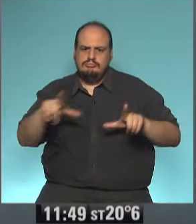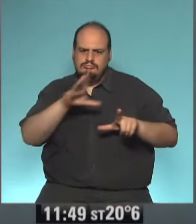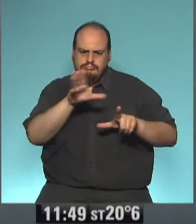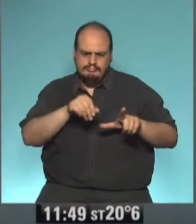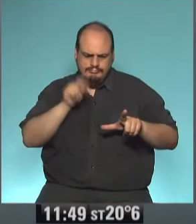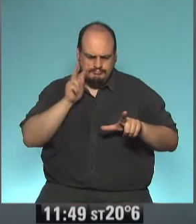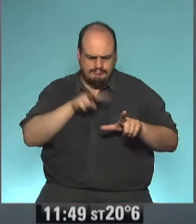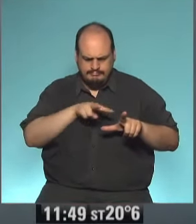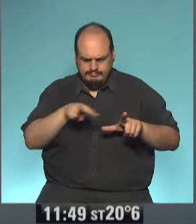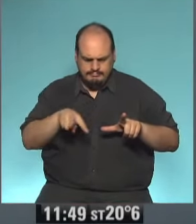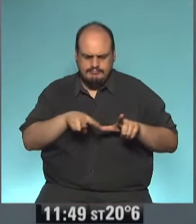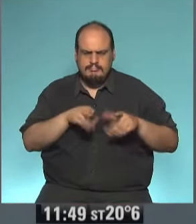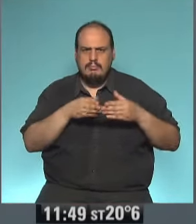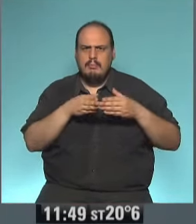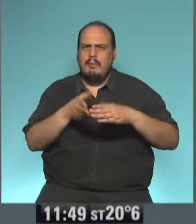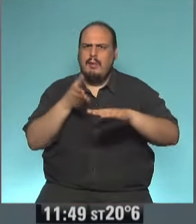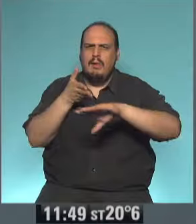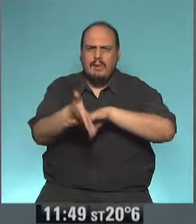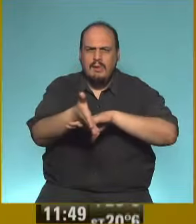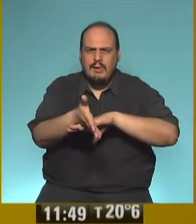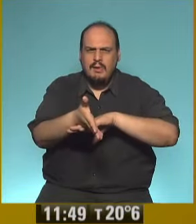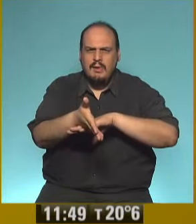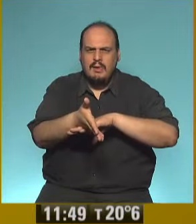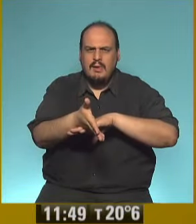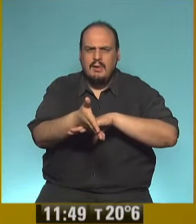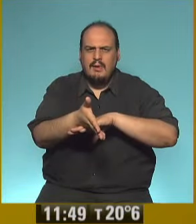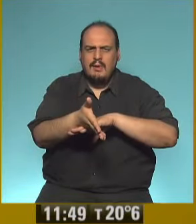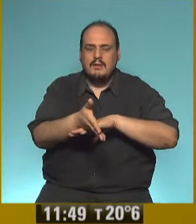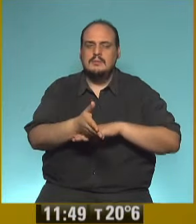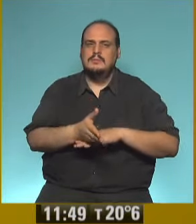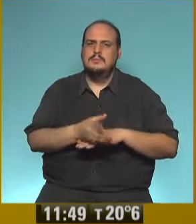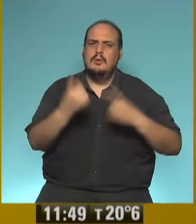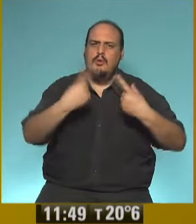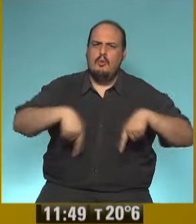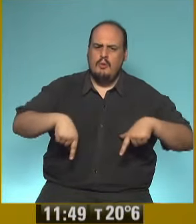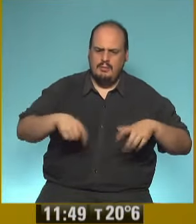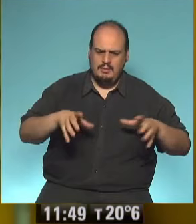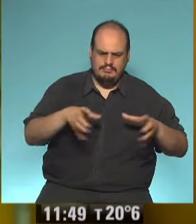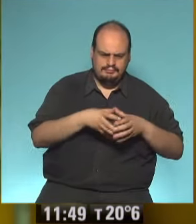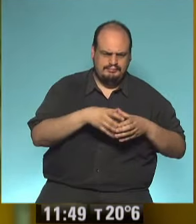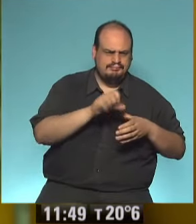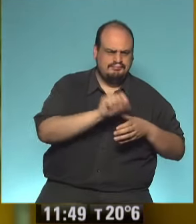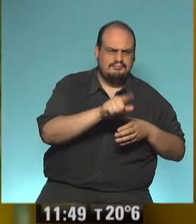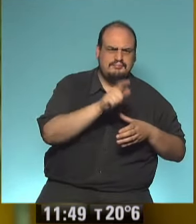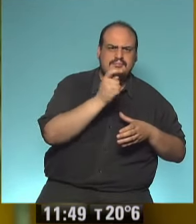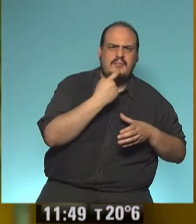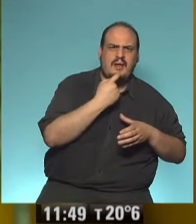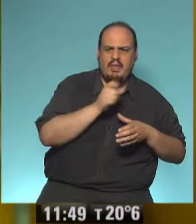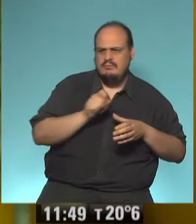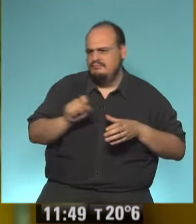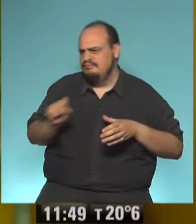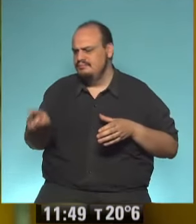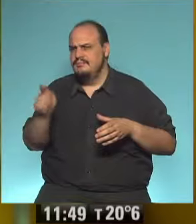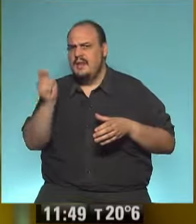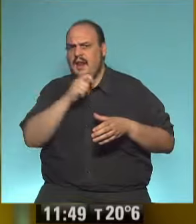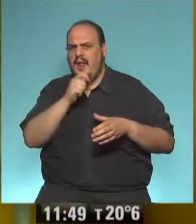que voy a cruzar el mar. ¿Quién dijo que los juguetes son de nene o